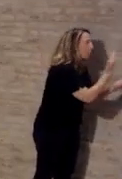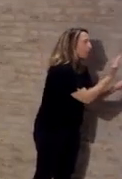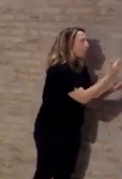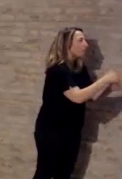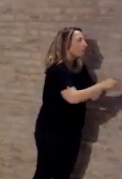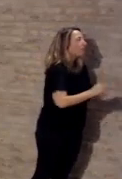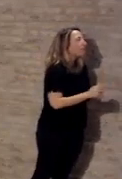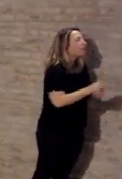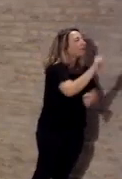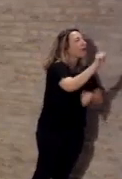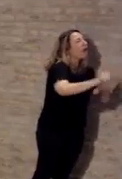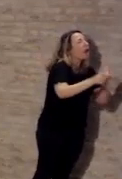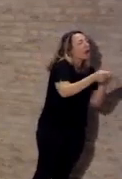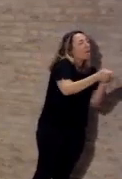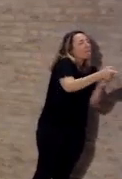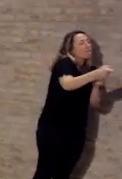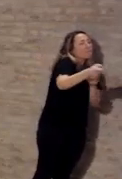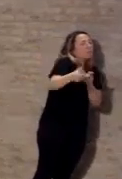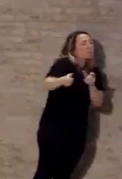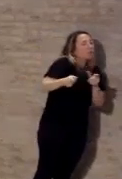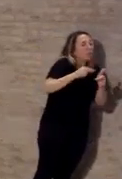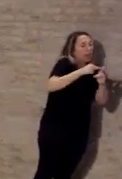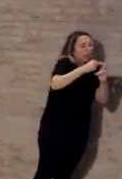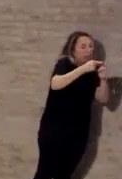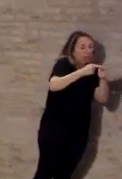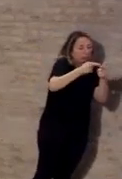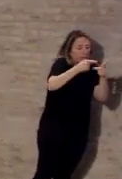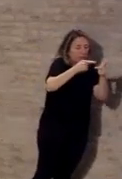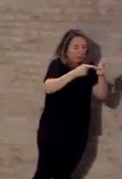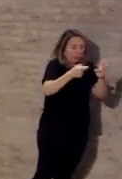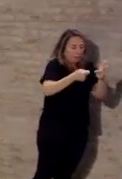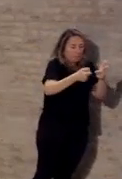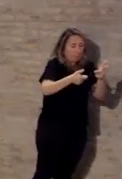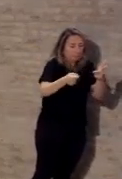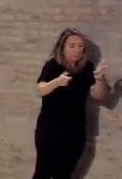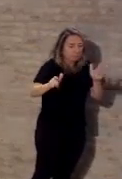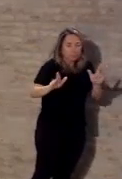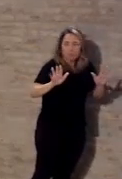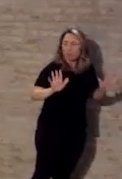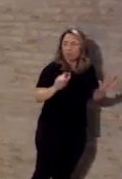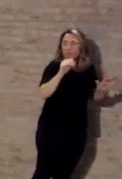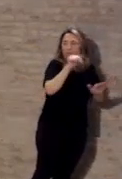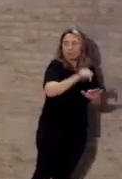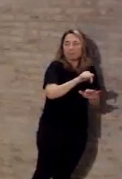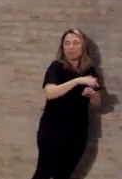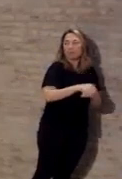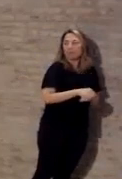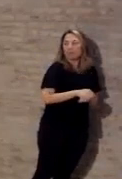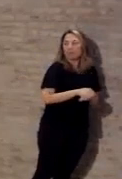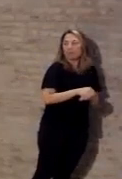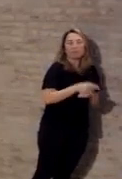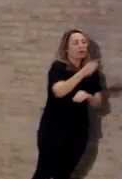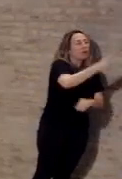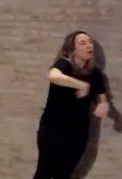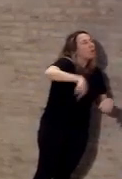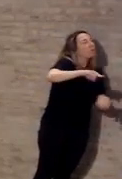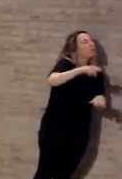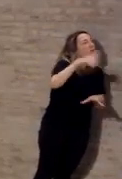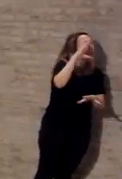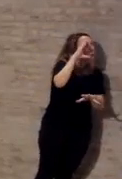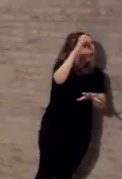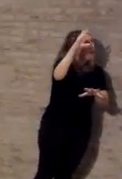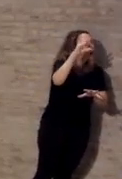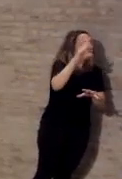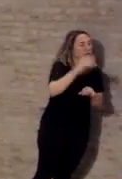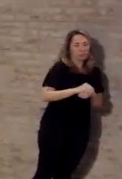tenemos muy poquitos que podemos nombrar que los puedo numerar esos puestos políticos de de personas con discapacidad porque son tan pocos que